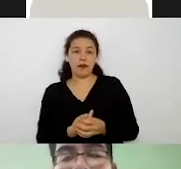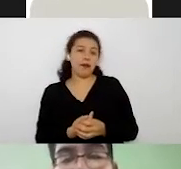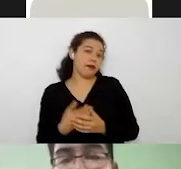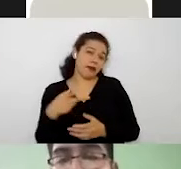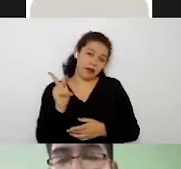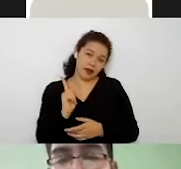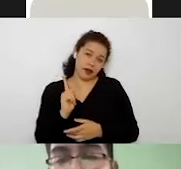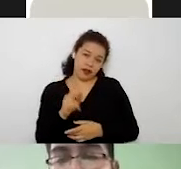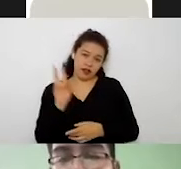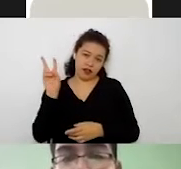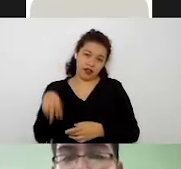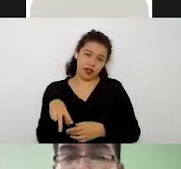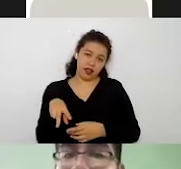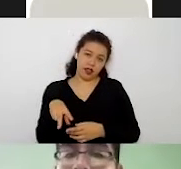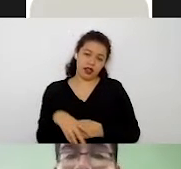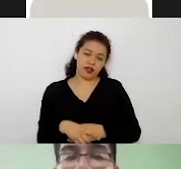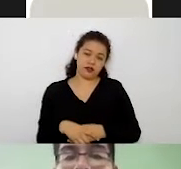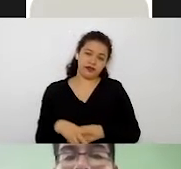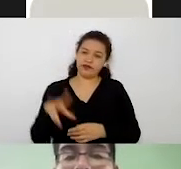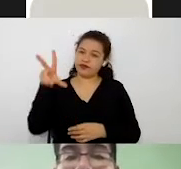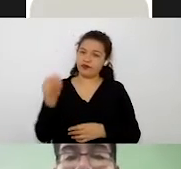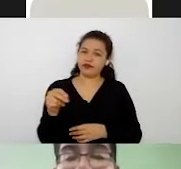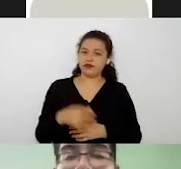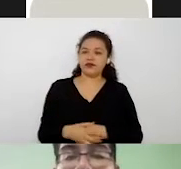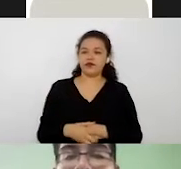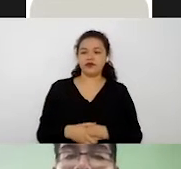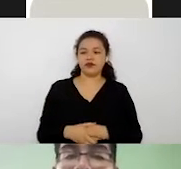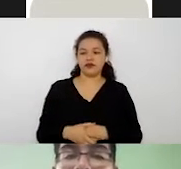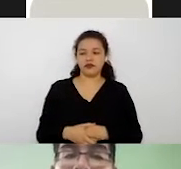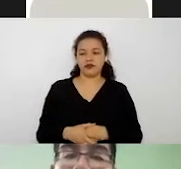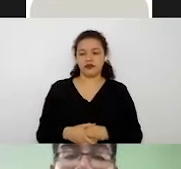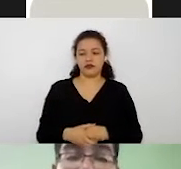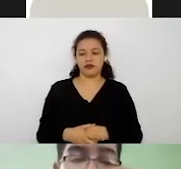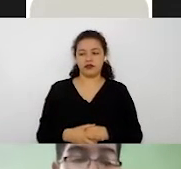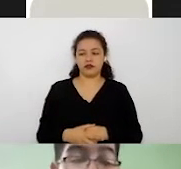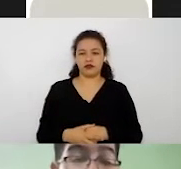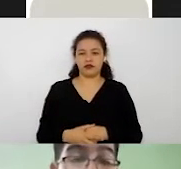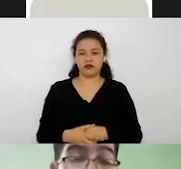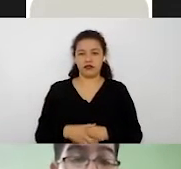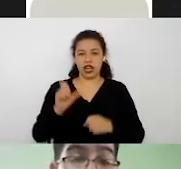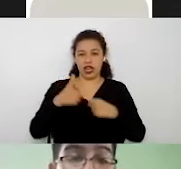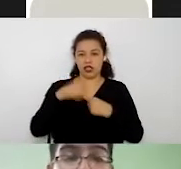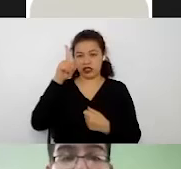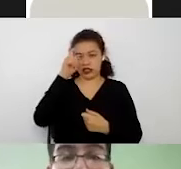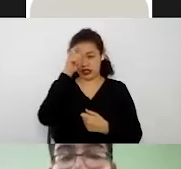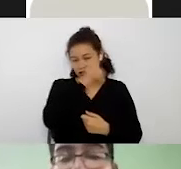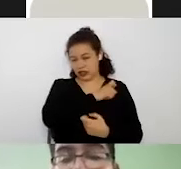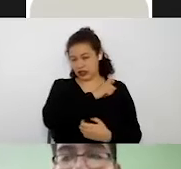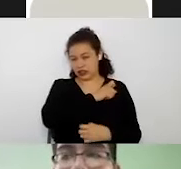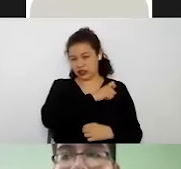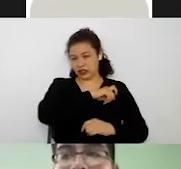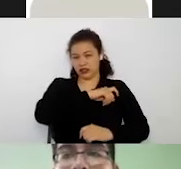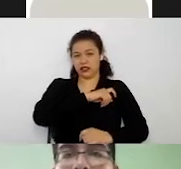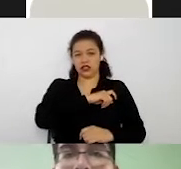en realidad es que no, es algo complicado. Podría yo decirles